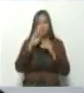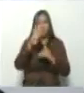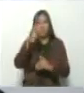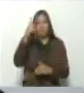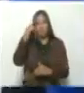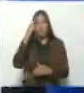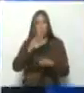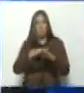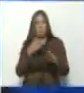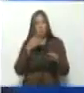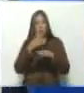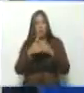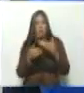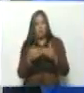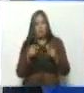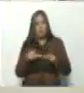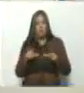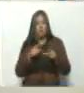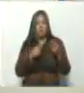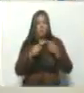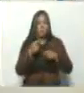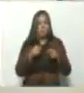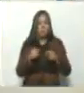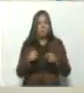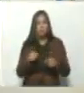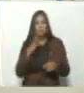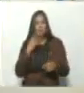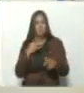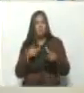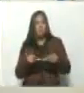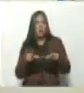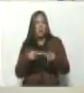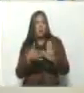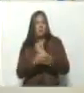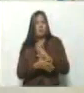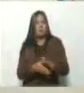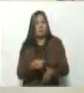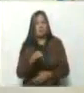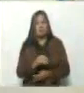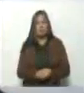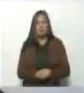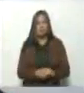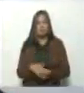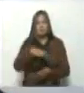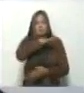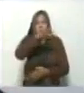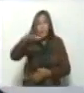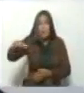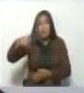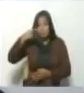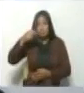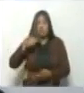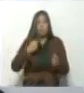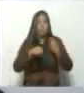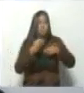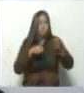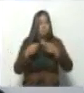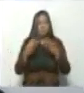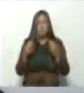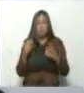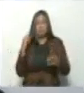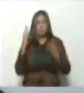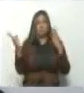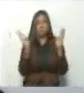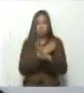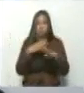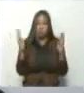porque incurren de manera permanente. ¿Comercios ubicados en dónde? Sabana Grande, ejemplo. Sabana Grande es una zona que ustedes saben que es muy comercial, muy